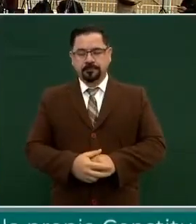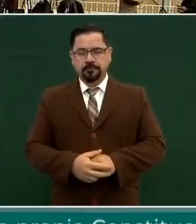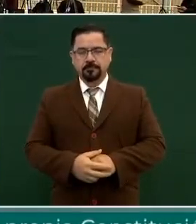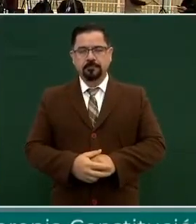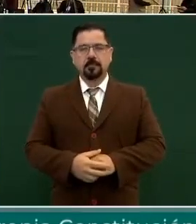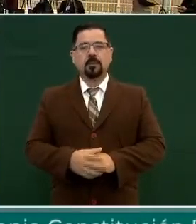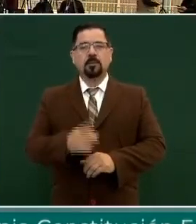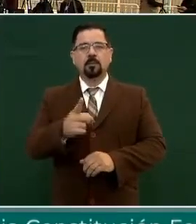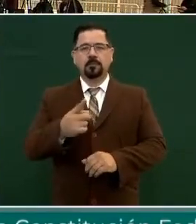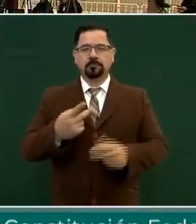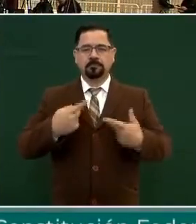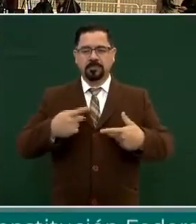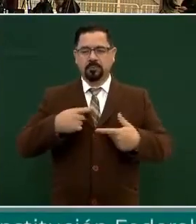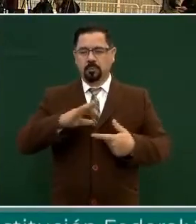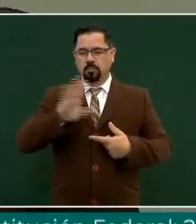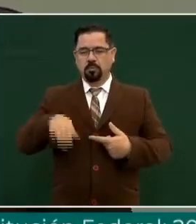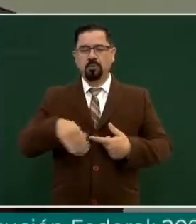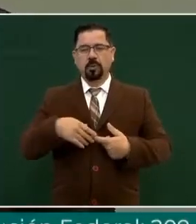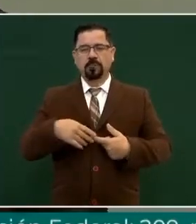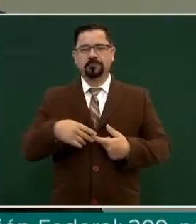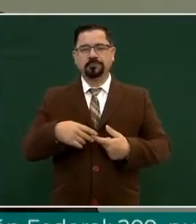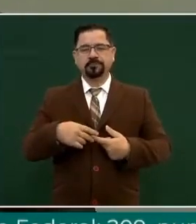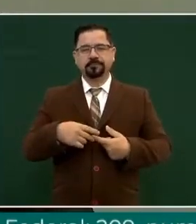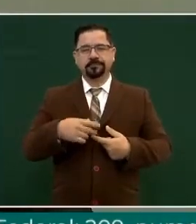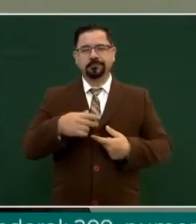el finado Azcárraga